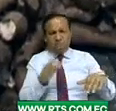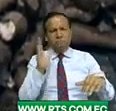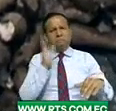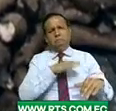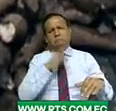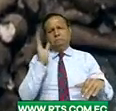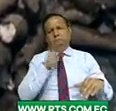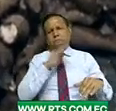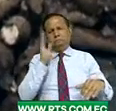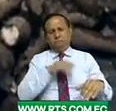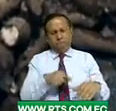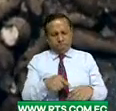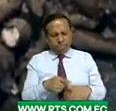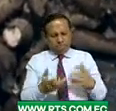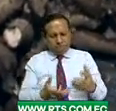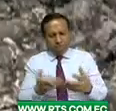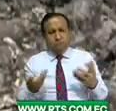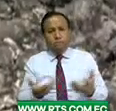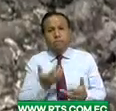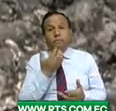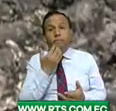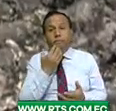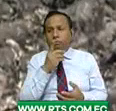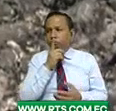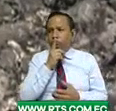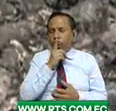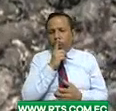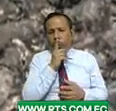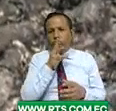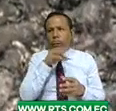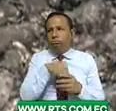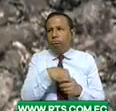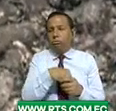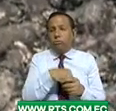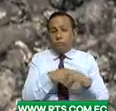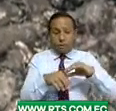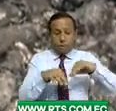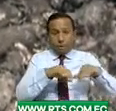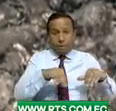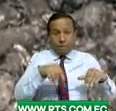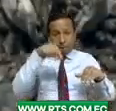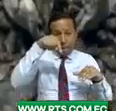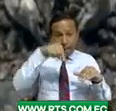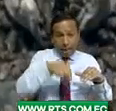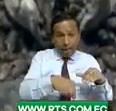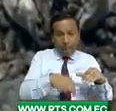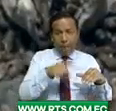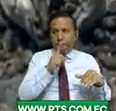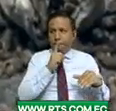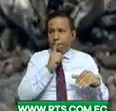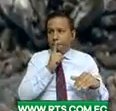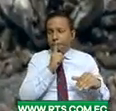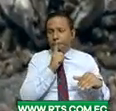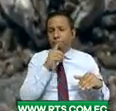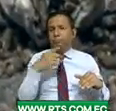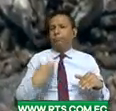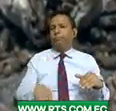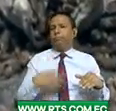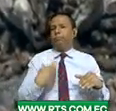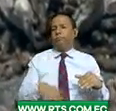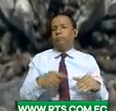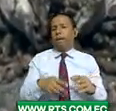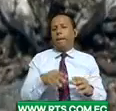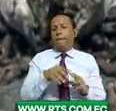para burlar los controles y pasar sin problemas. Pero lo que no estaba en la planificación, que iba a sufrir un accidente dejando